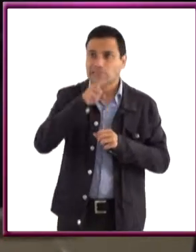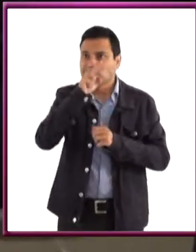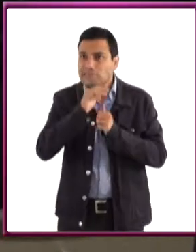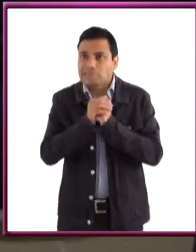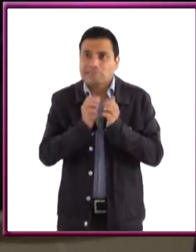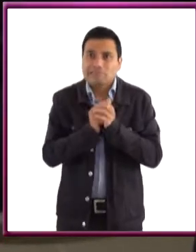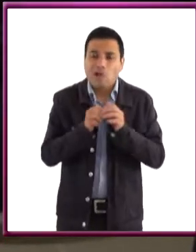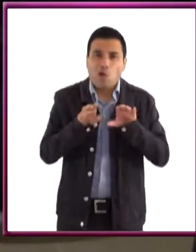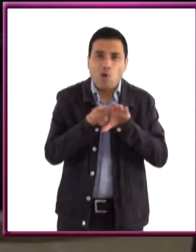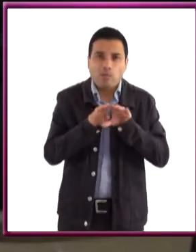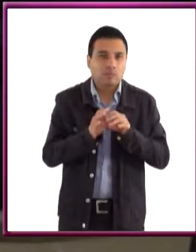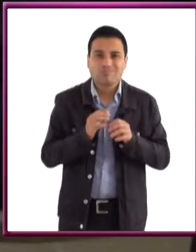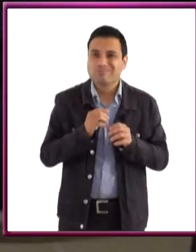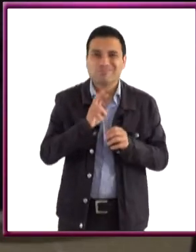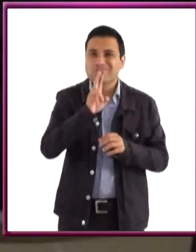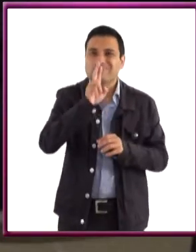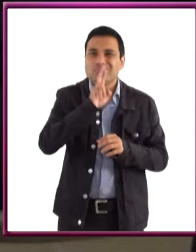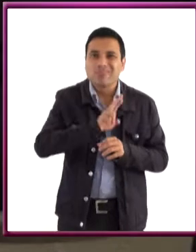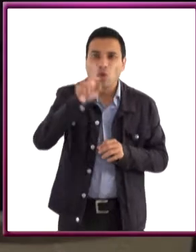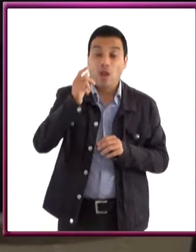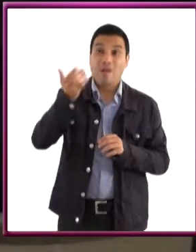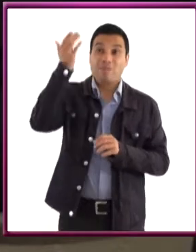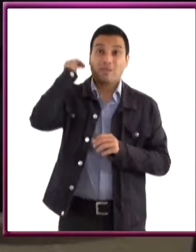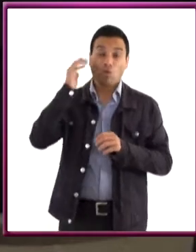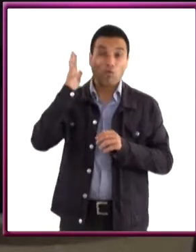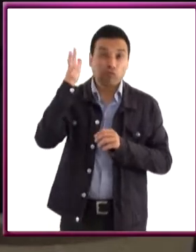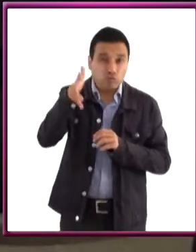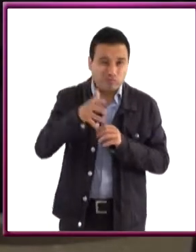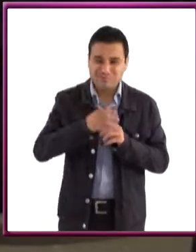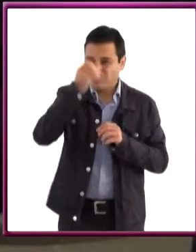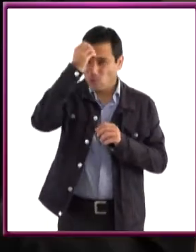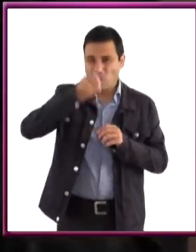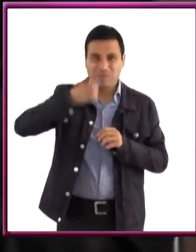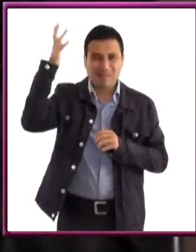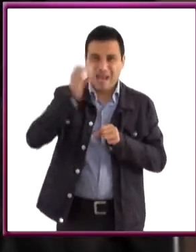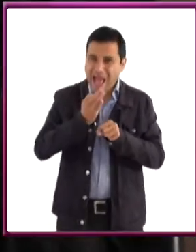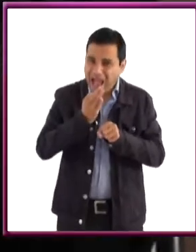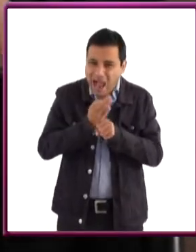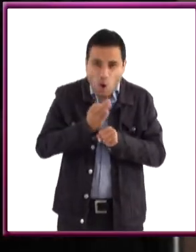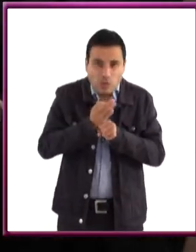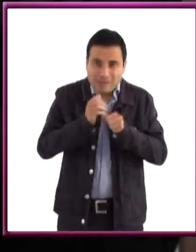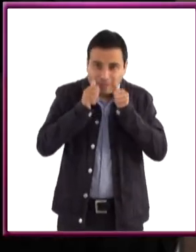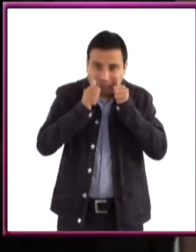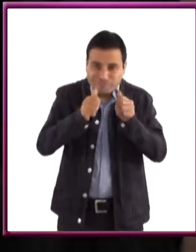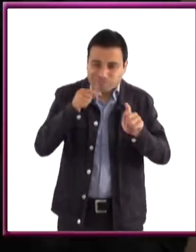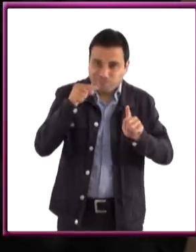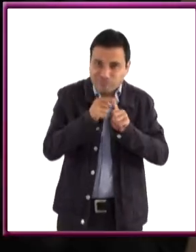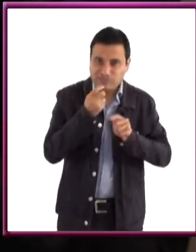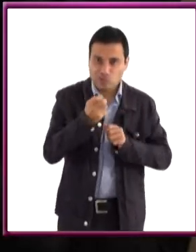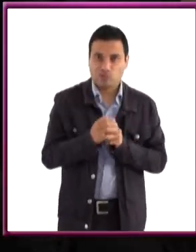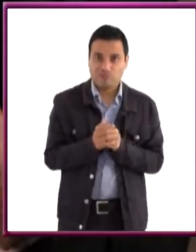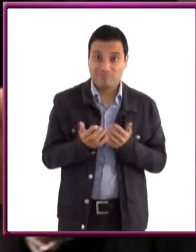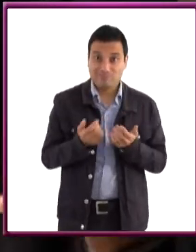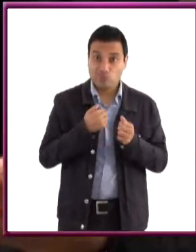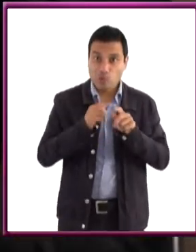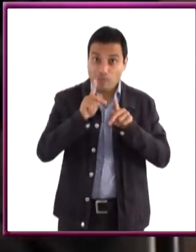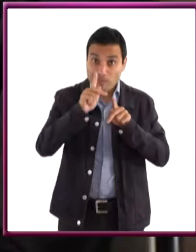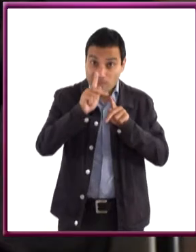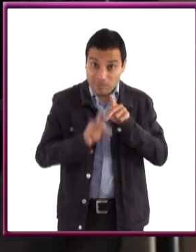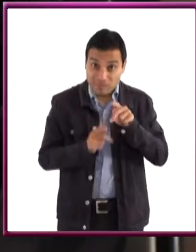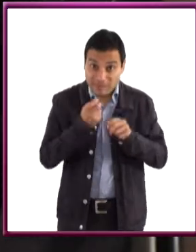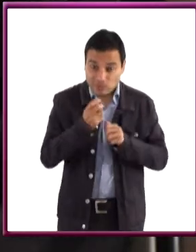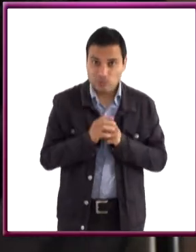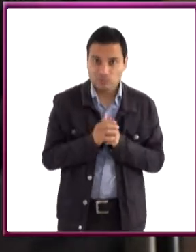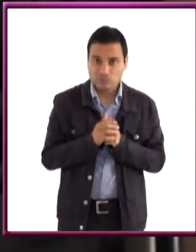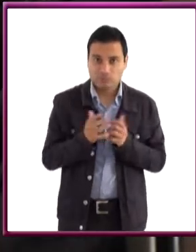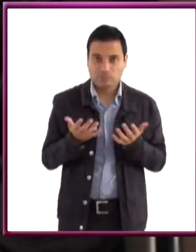en el futuro. Atención plena se centra en el aquí y en el ahora. Entonces, al hacer como una pausa en toda esta locura,